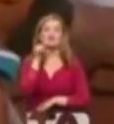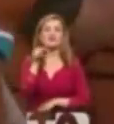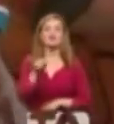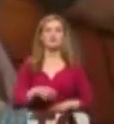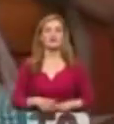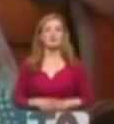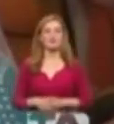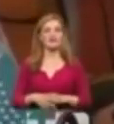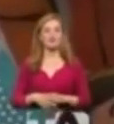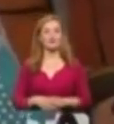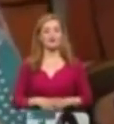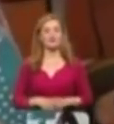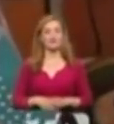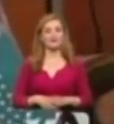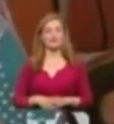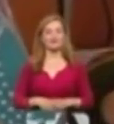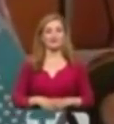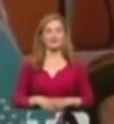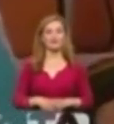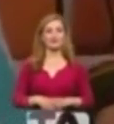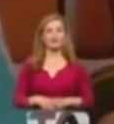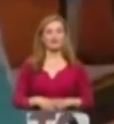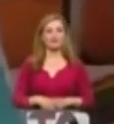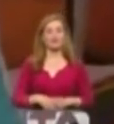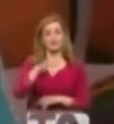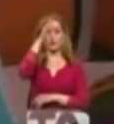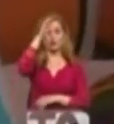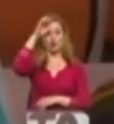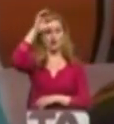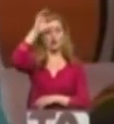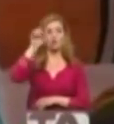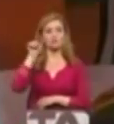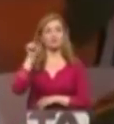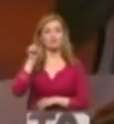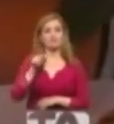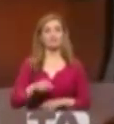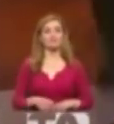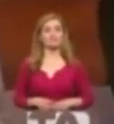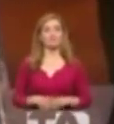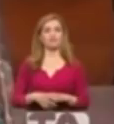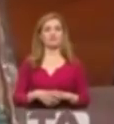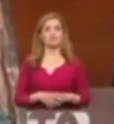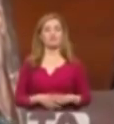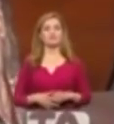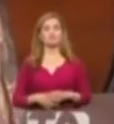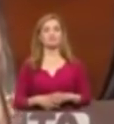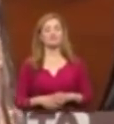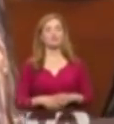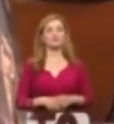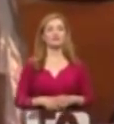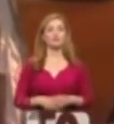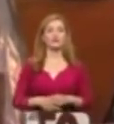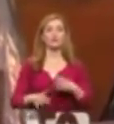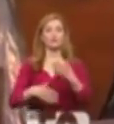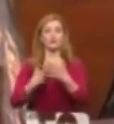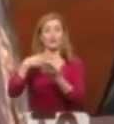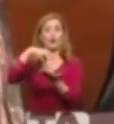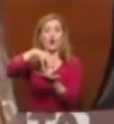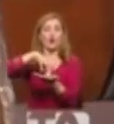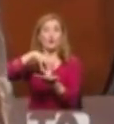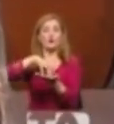Ahora tenemos un personaje que es nuestra cultura. Está aquí representado por todas las provincias de